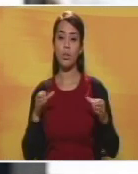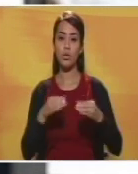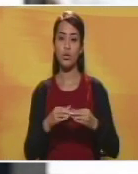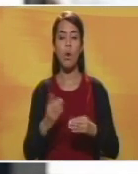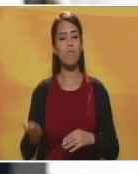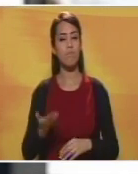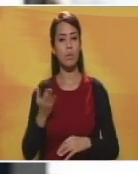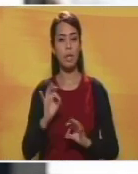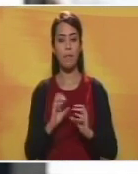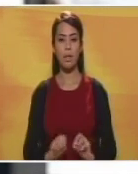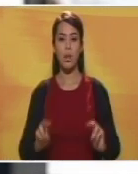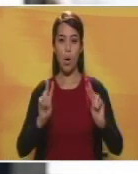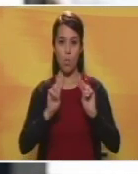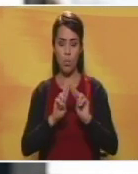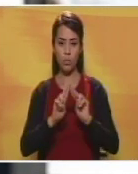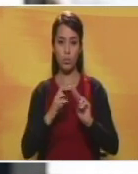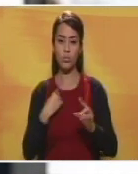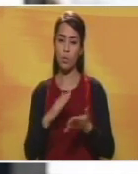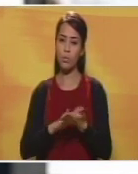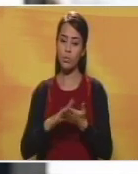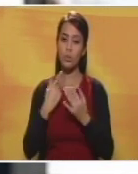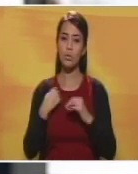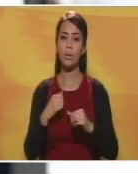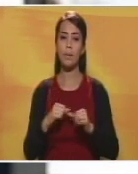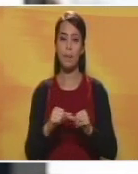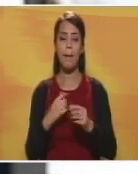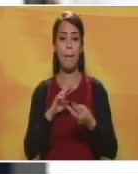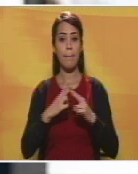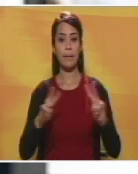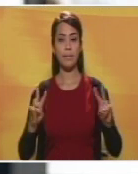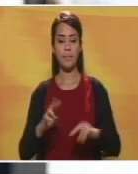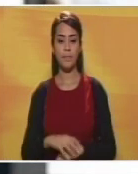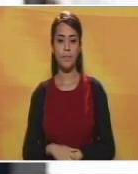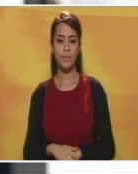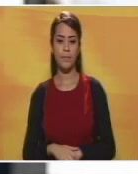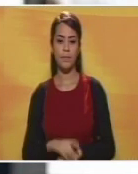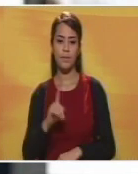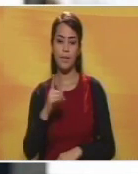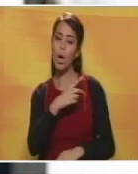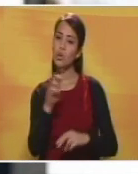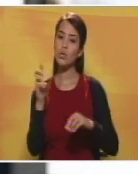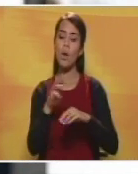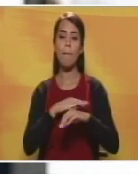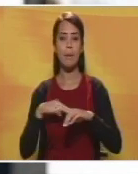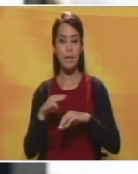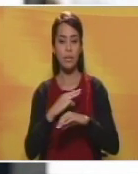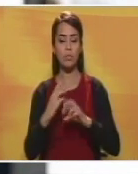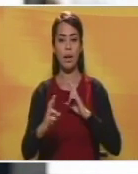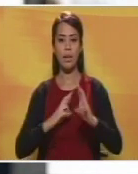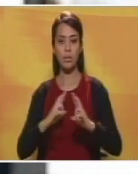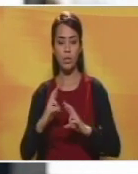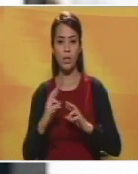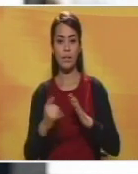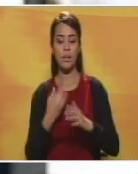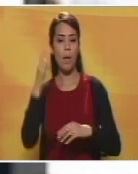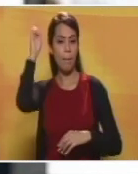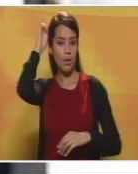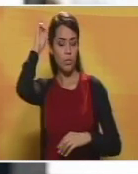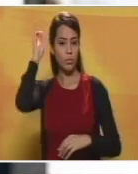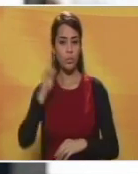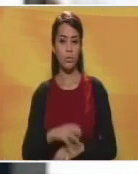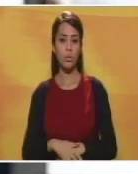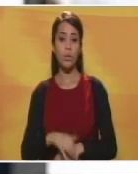alto nivel en la ONU sobre la consolidación y sostenimiento de la paz. Por su parte, el ministro de Relaciones Exteriores de Perú,